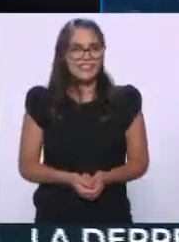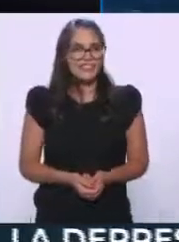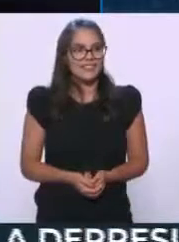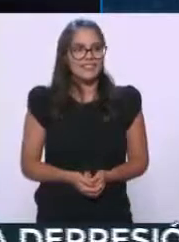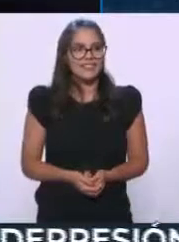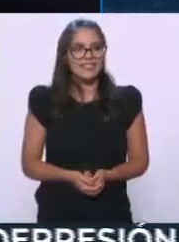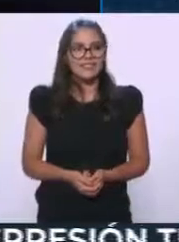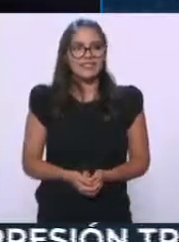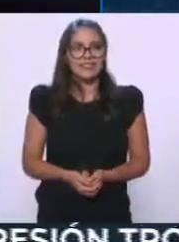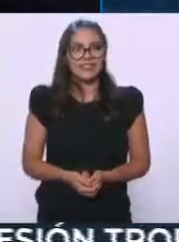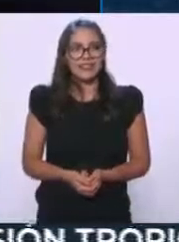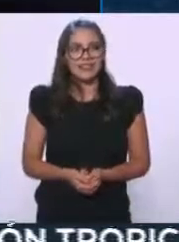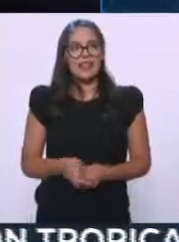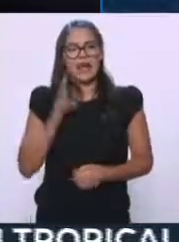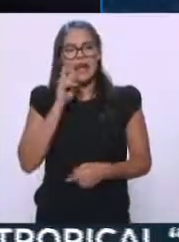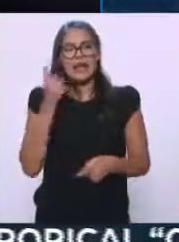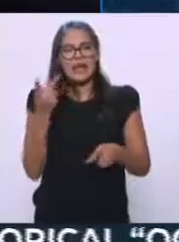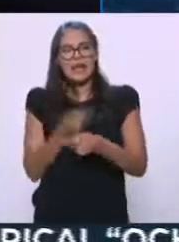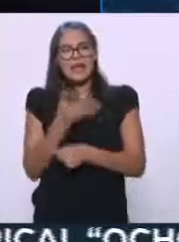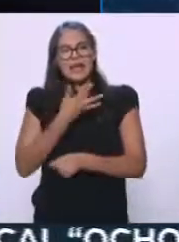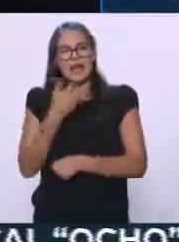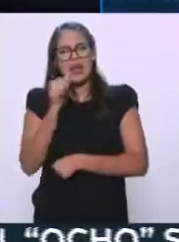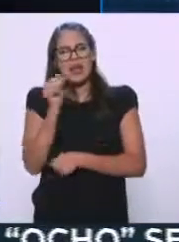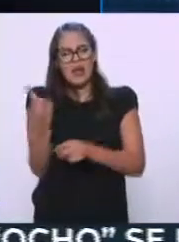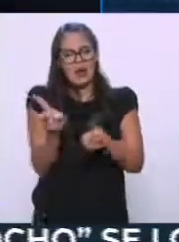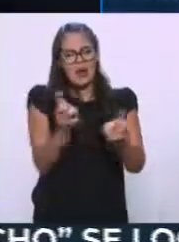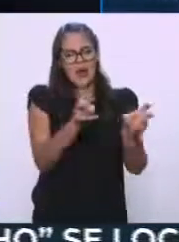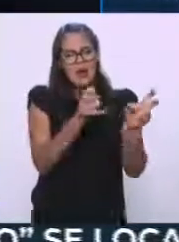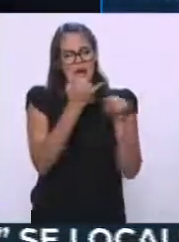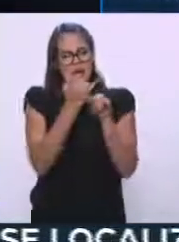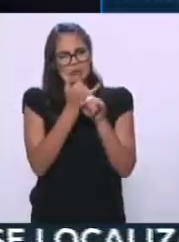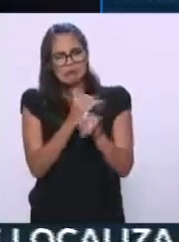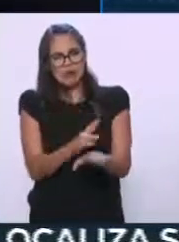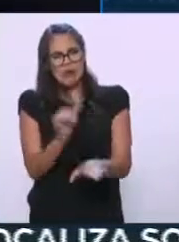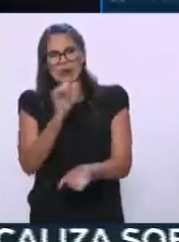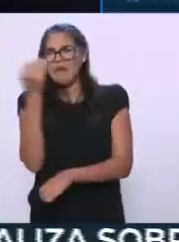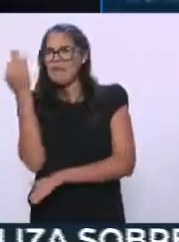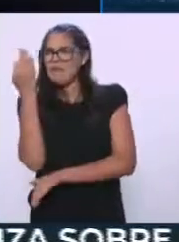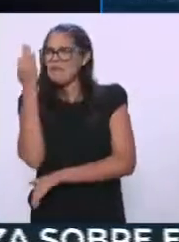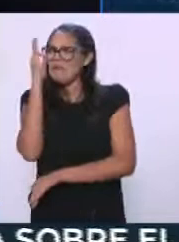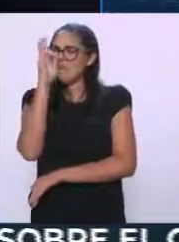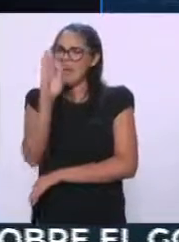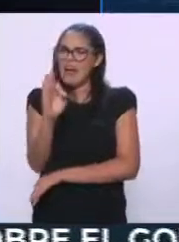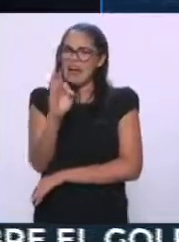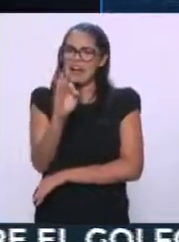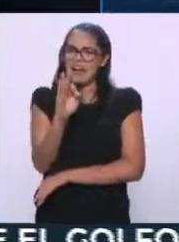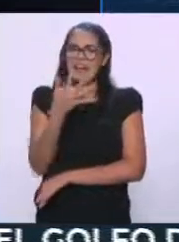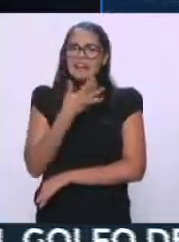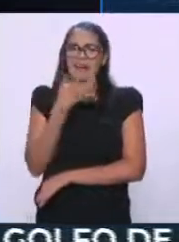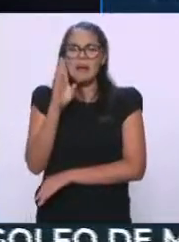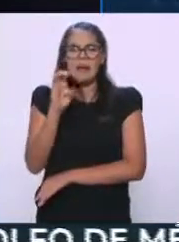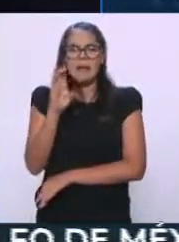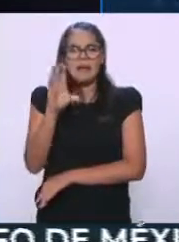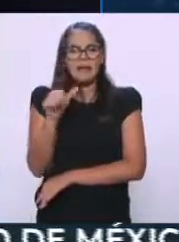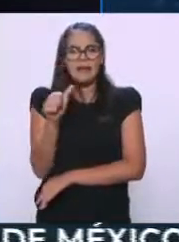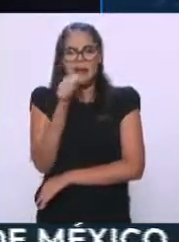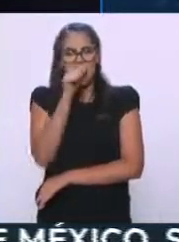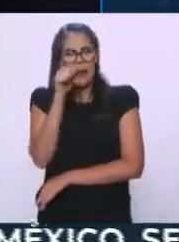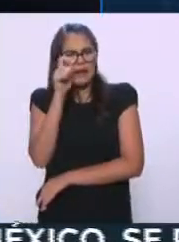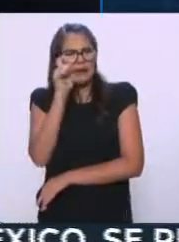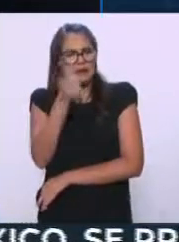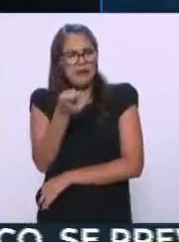estuvo, Alberto? Cuéntanos lo del robo de datos que hubo a partir de una falsa página de las becas Benito Juárez.